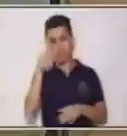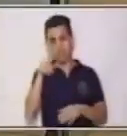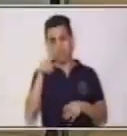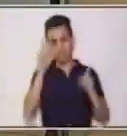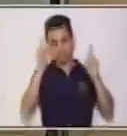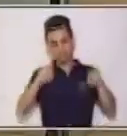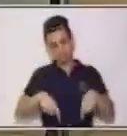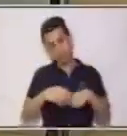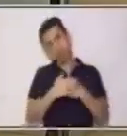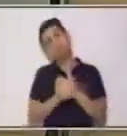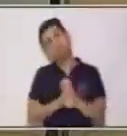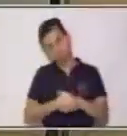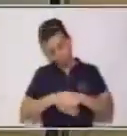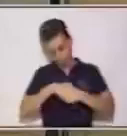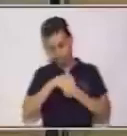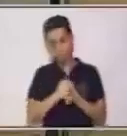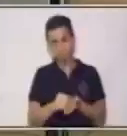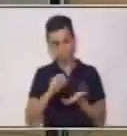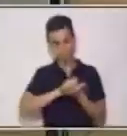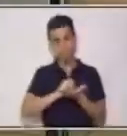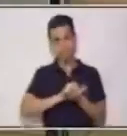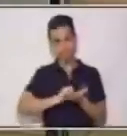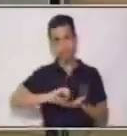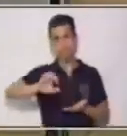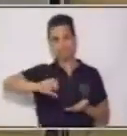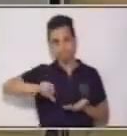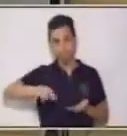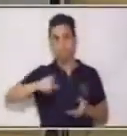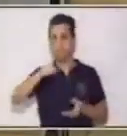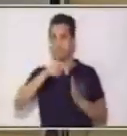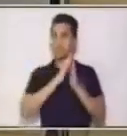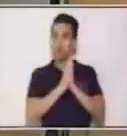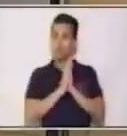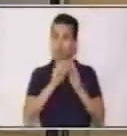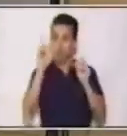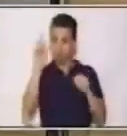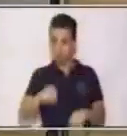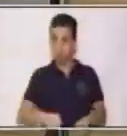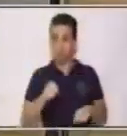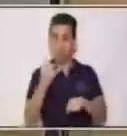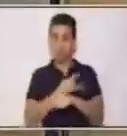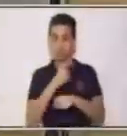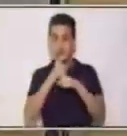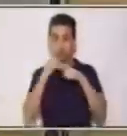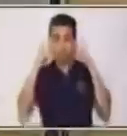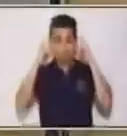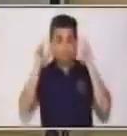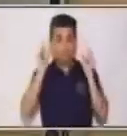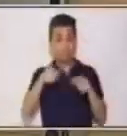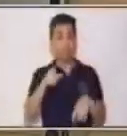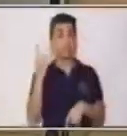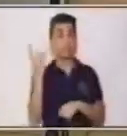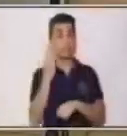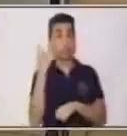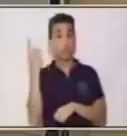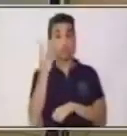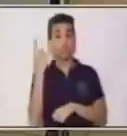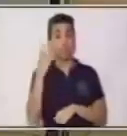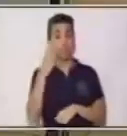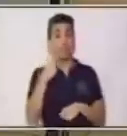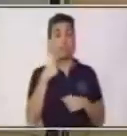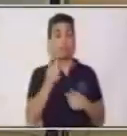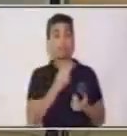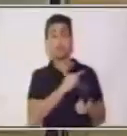manos constantemente con agua y jabón. Por favor, utiliza tu mascarilla, recuerda que es importante que atiendas las